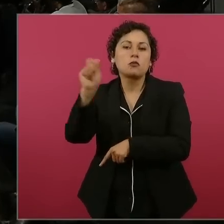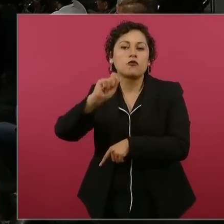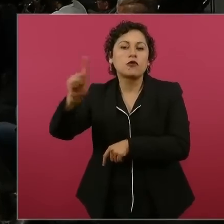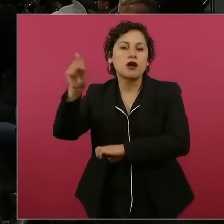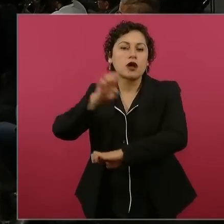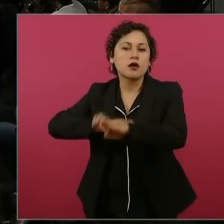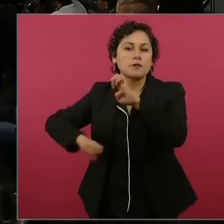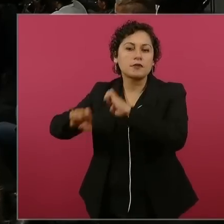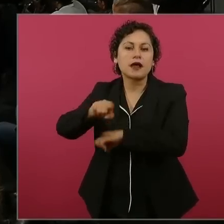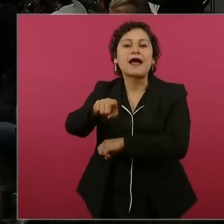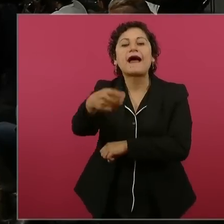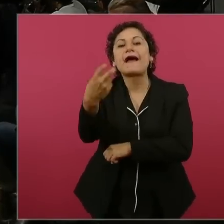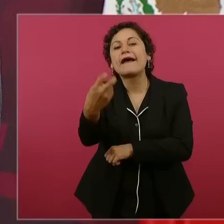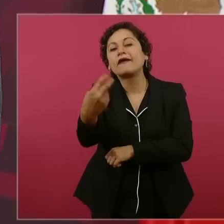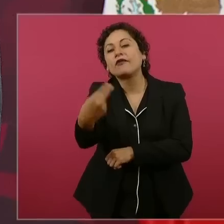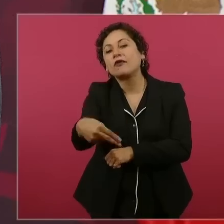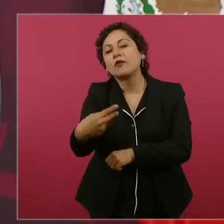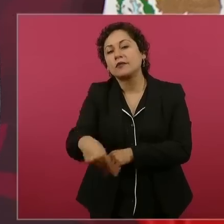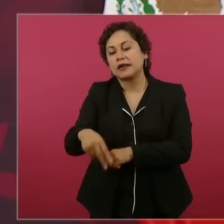Chestorisky, sí,